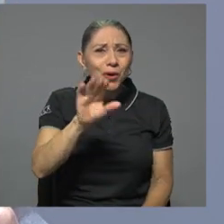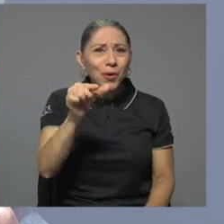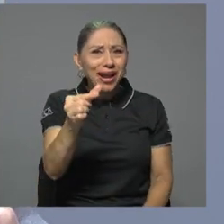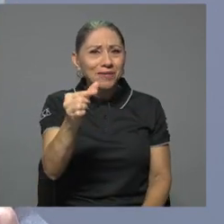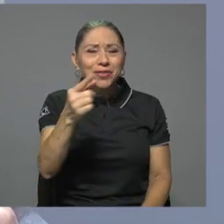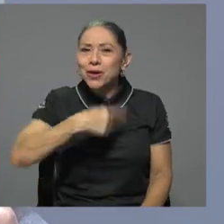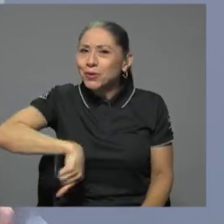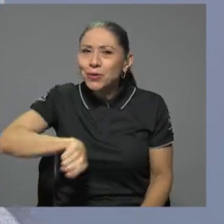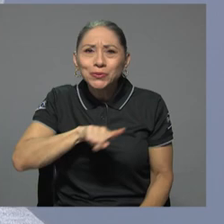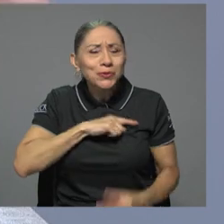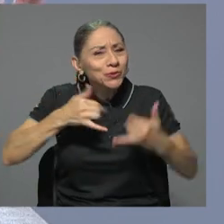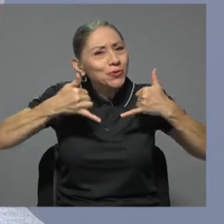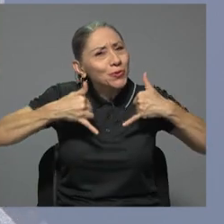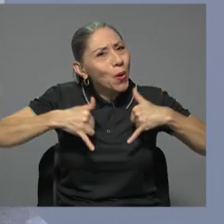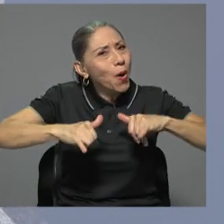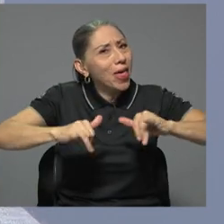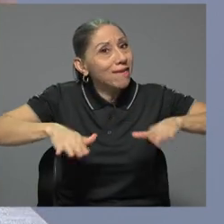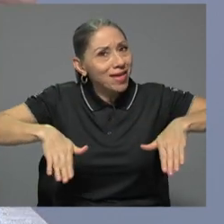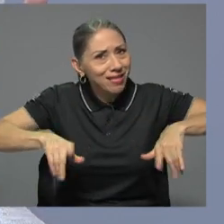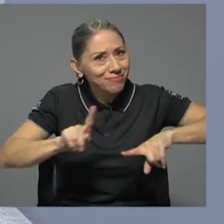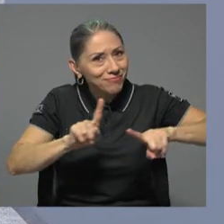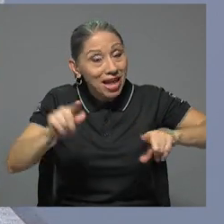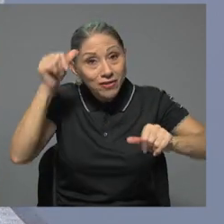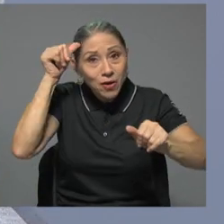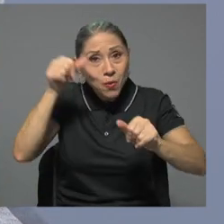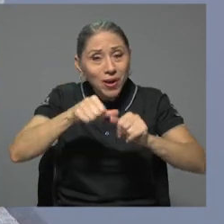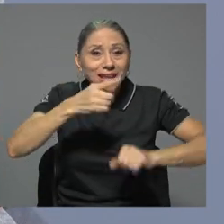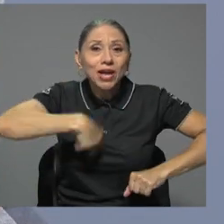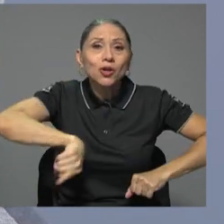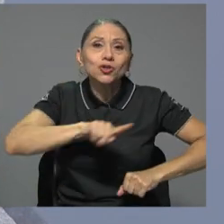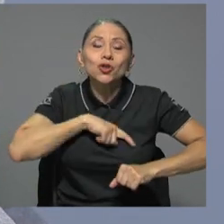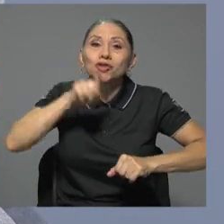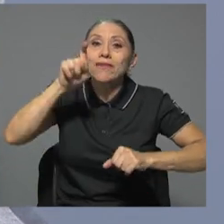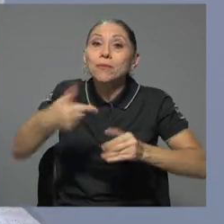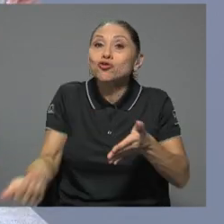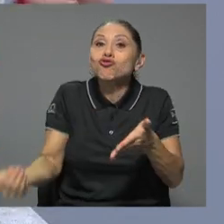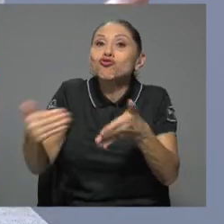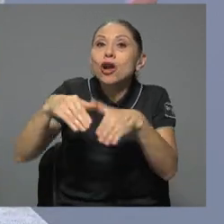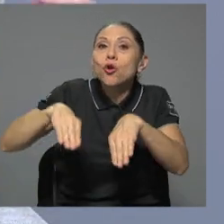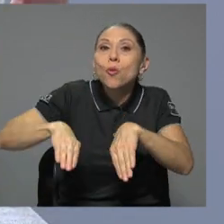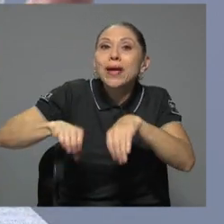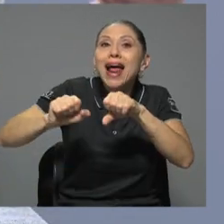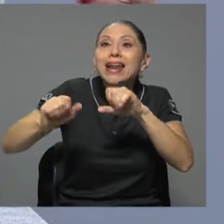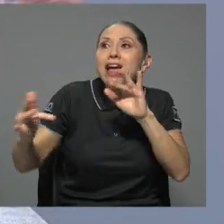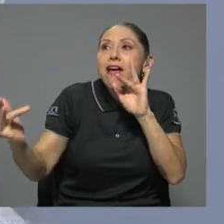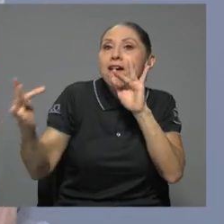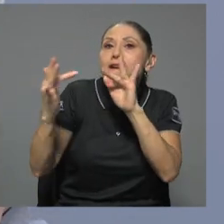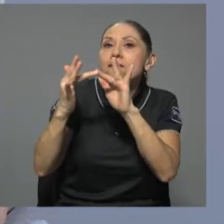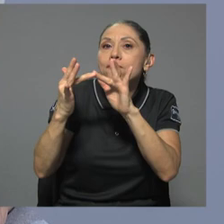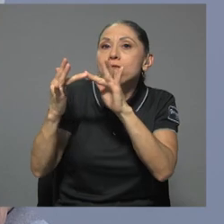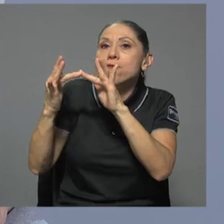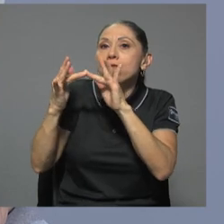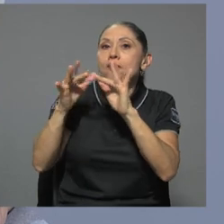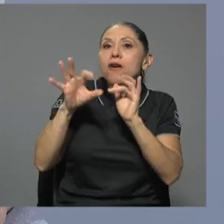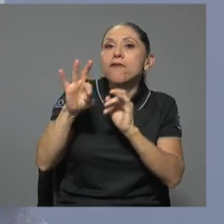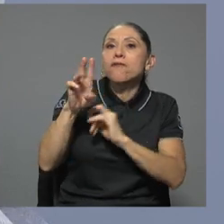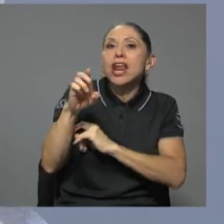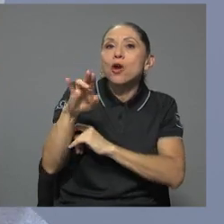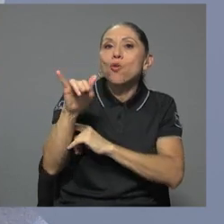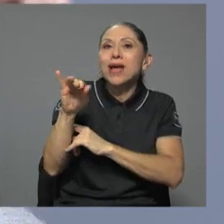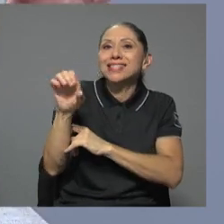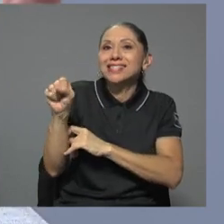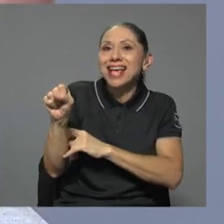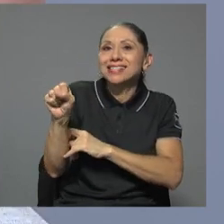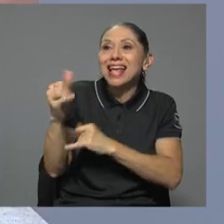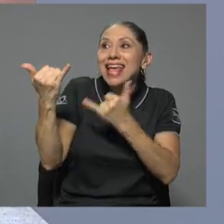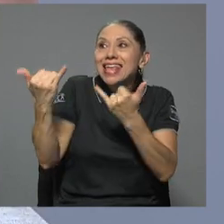todavía no tenemos acuérdense que tenemos que recuperar frecuencias que están en manos del operador dominante y que